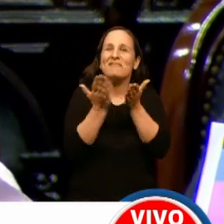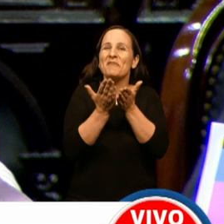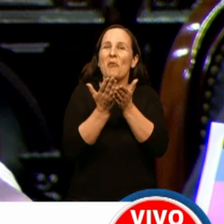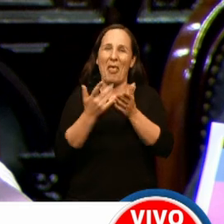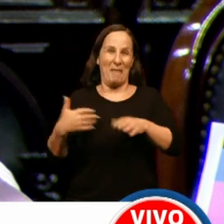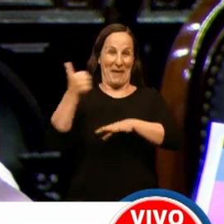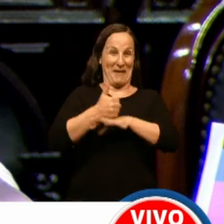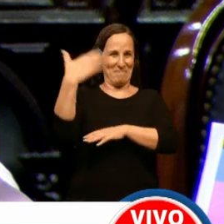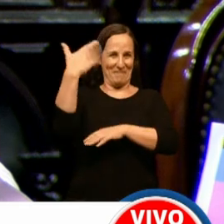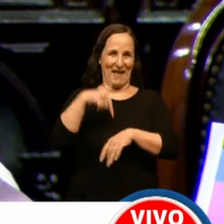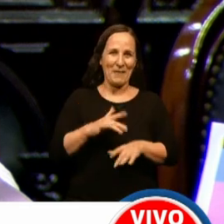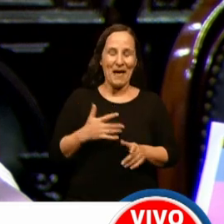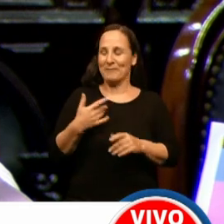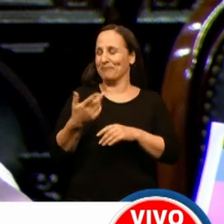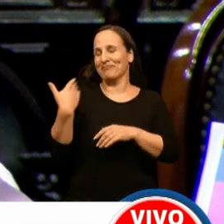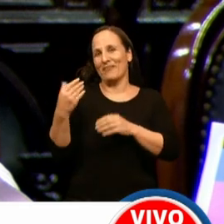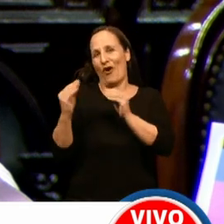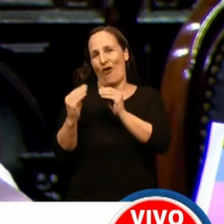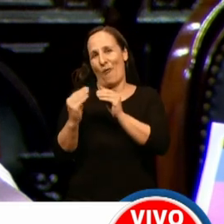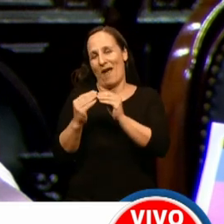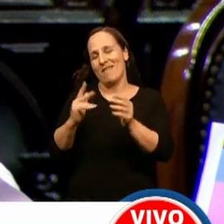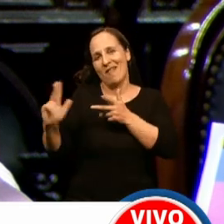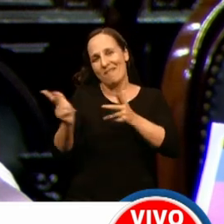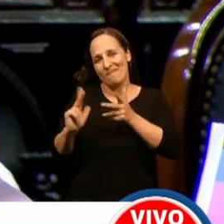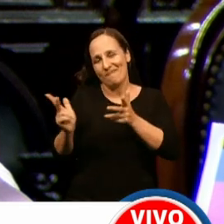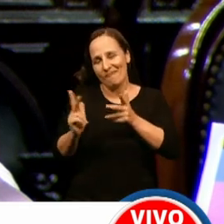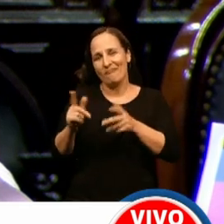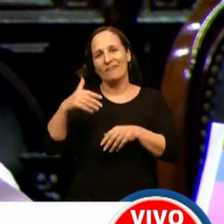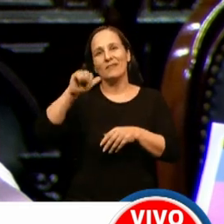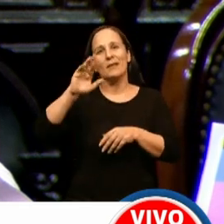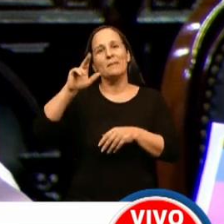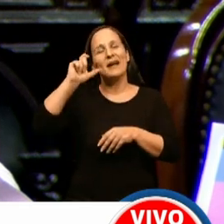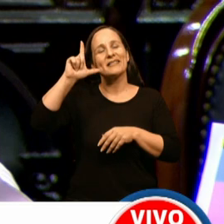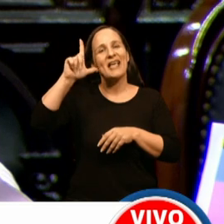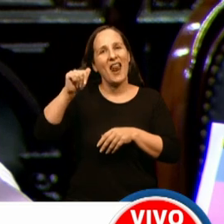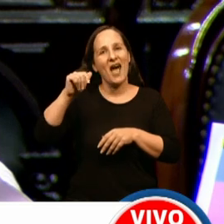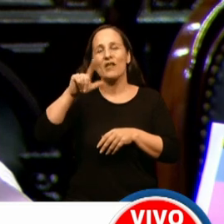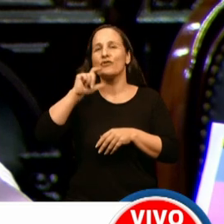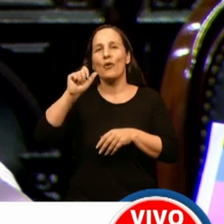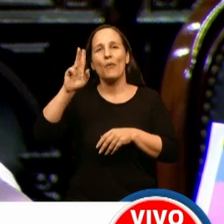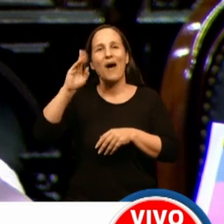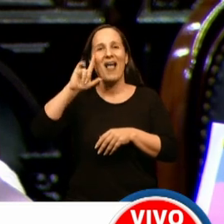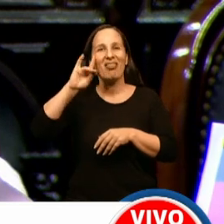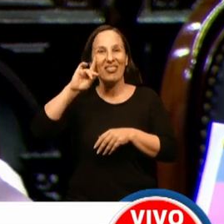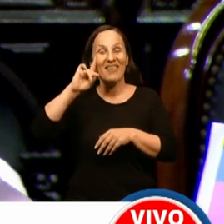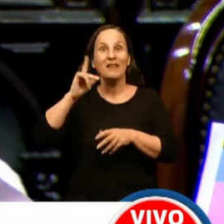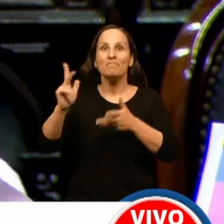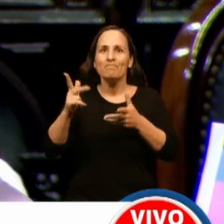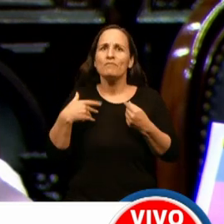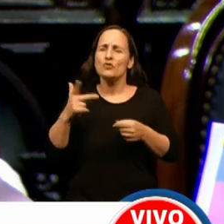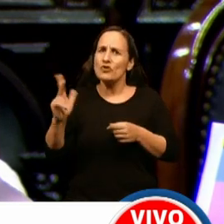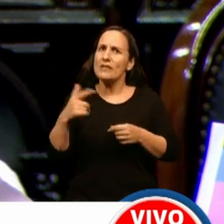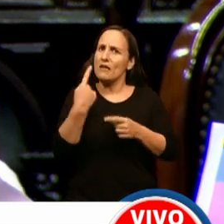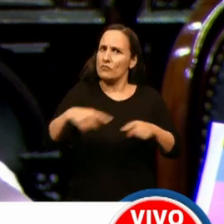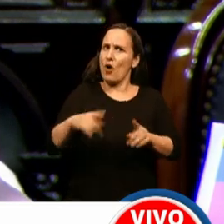hablar hoy hablando hablaba con una compañera marcela tovar y me decía que yo le decía son medidas de acción